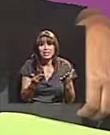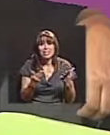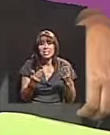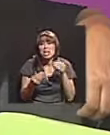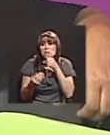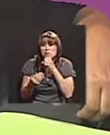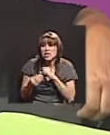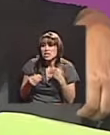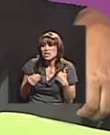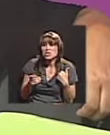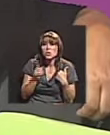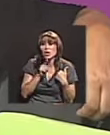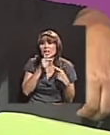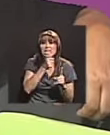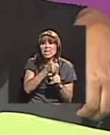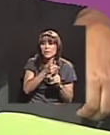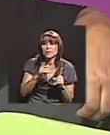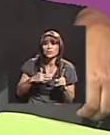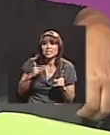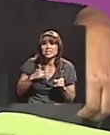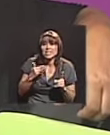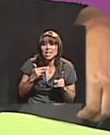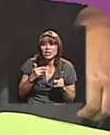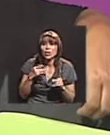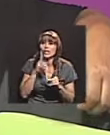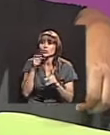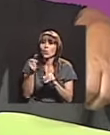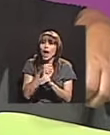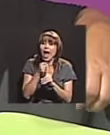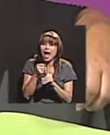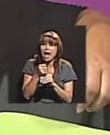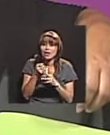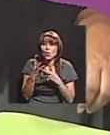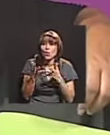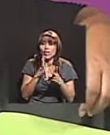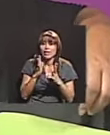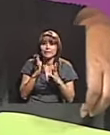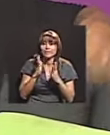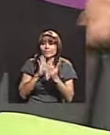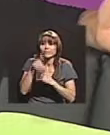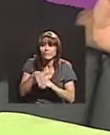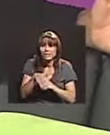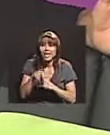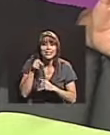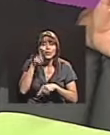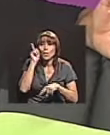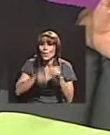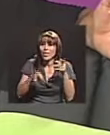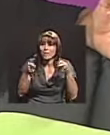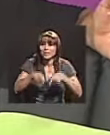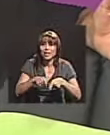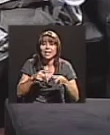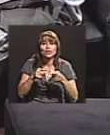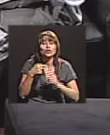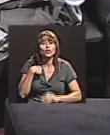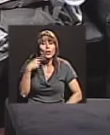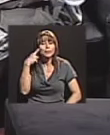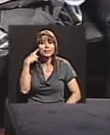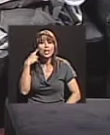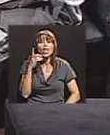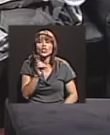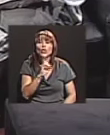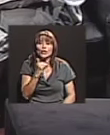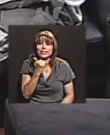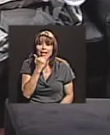sintiendo se está haciendo un acto de violencia y eso no puede ser por eso les decía Dónde está la falla si en la